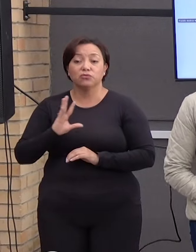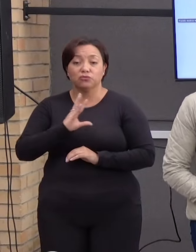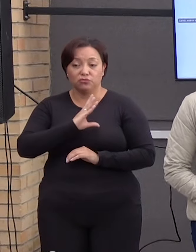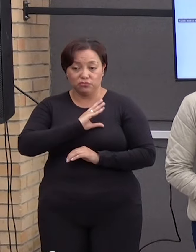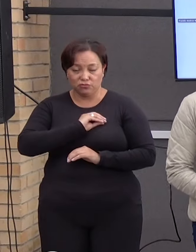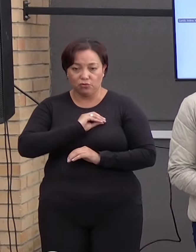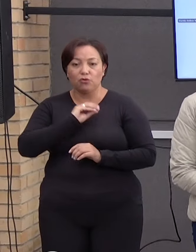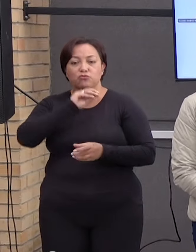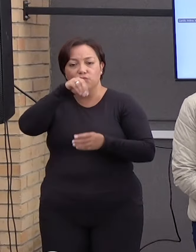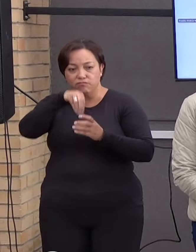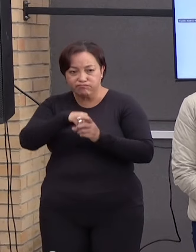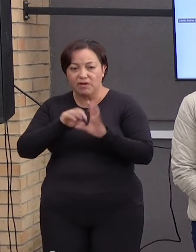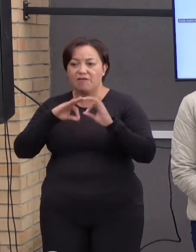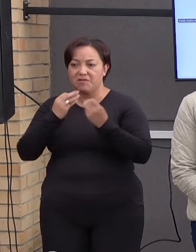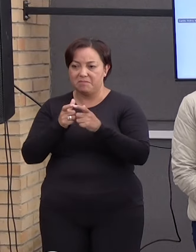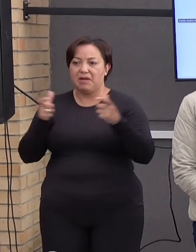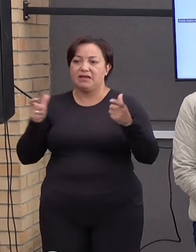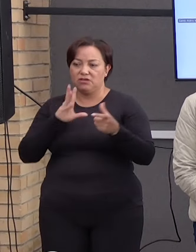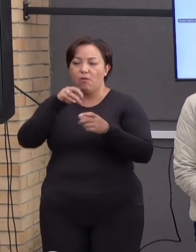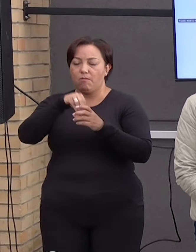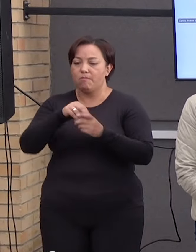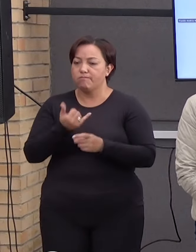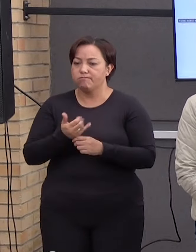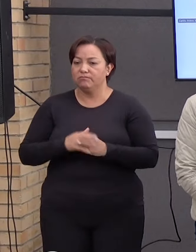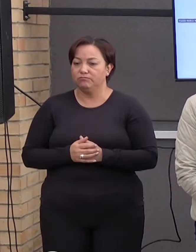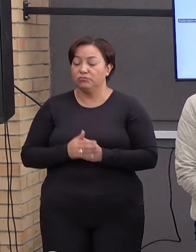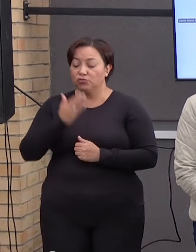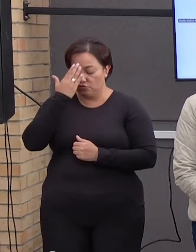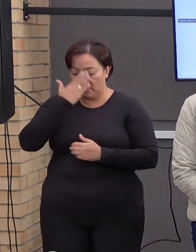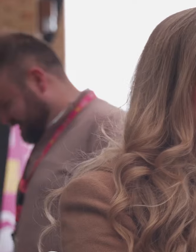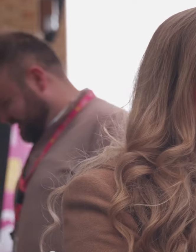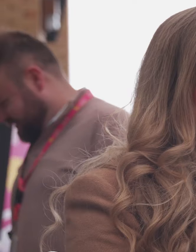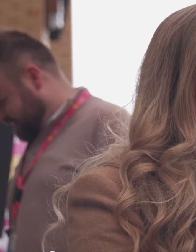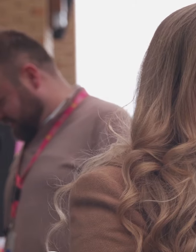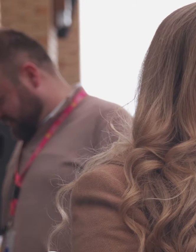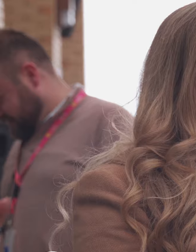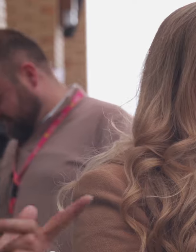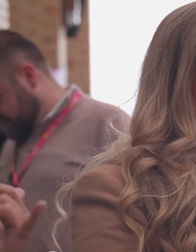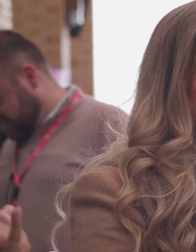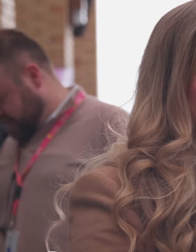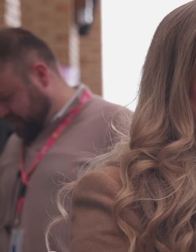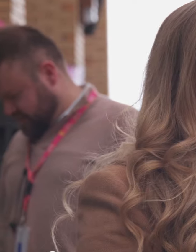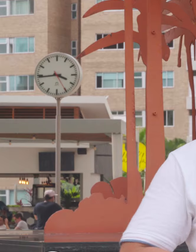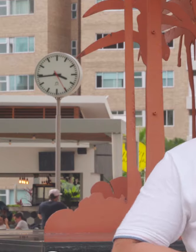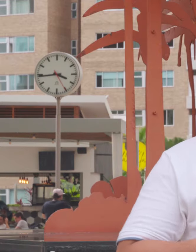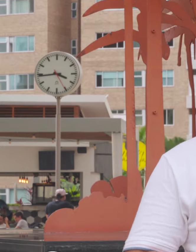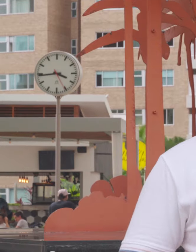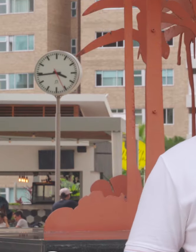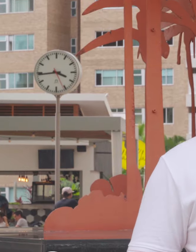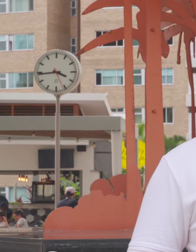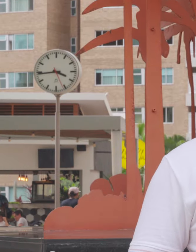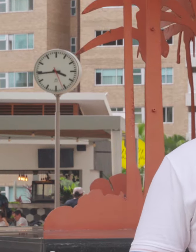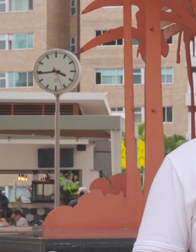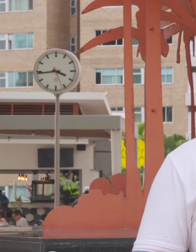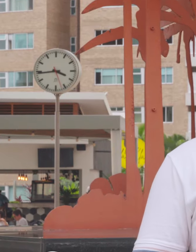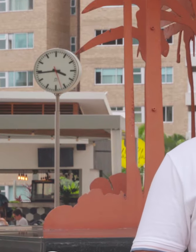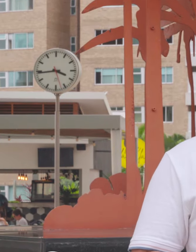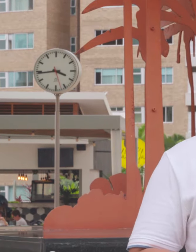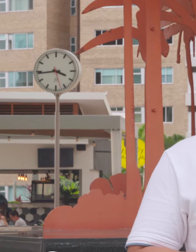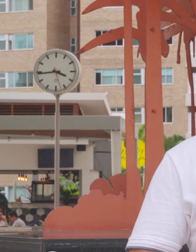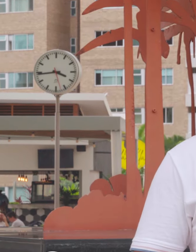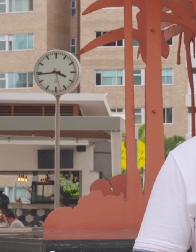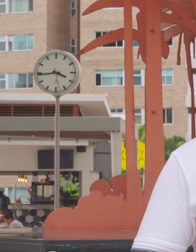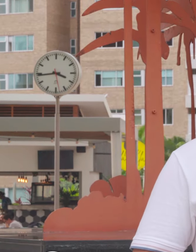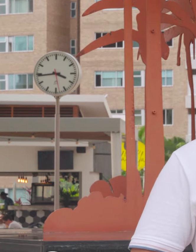colegas manifestaron palabras de agradecimiento por su liderazgo y los logros obtenidos bajo su administración, así como destacaron también su compromiso